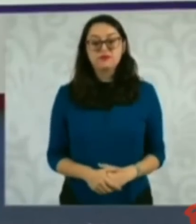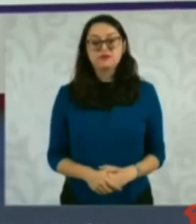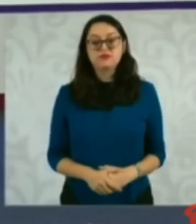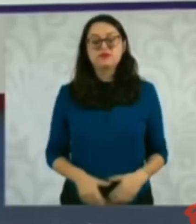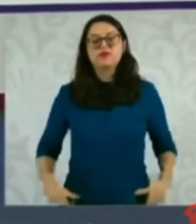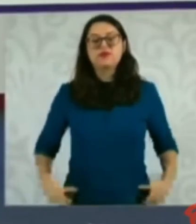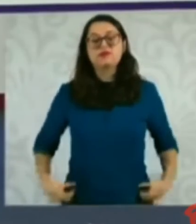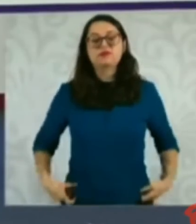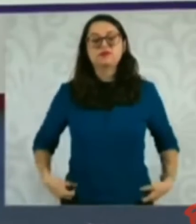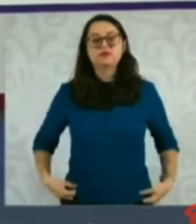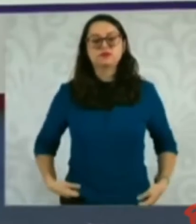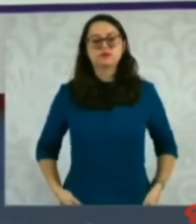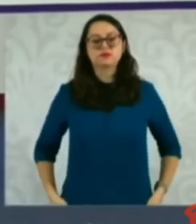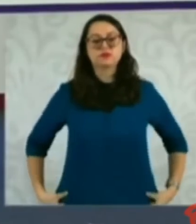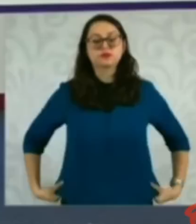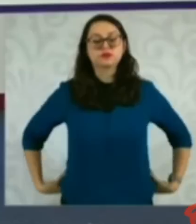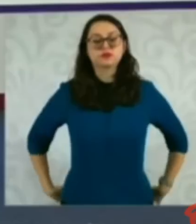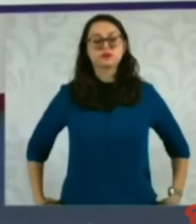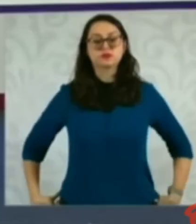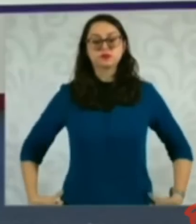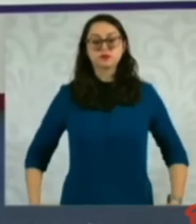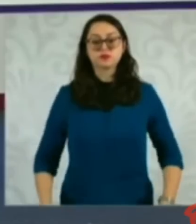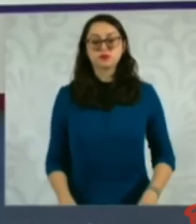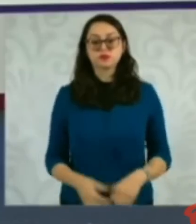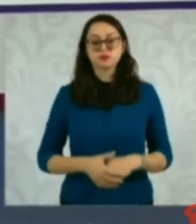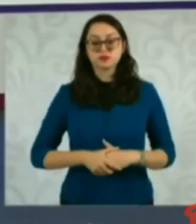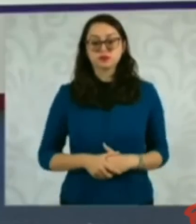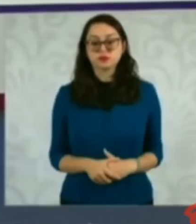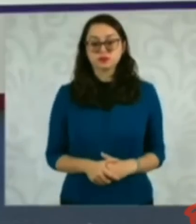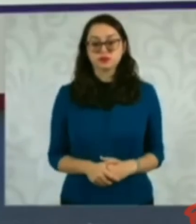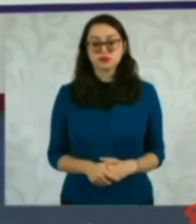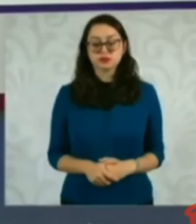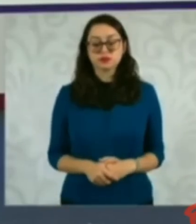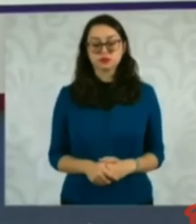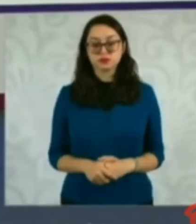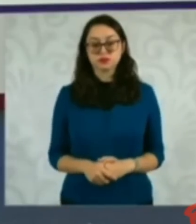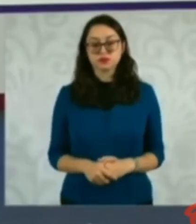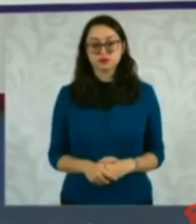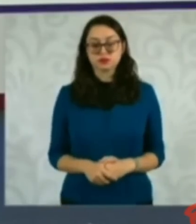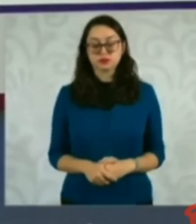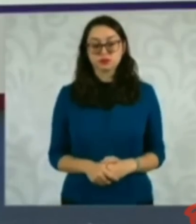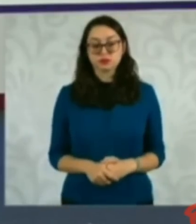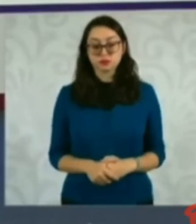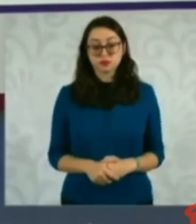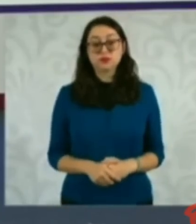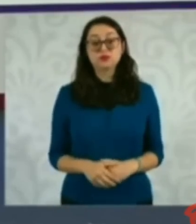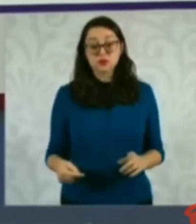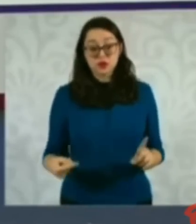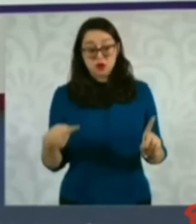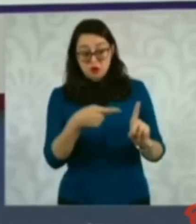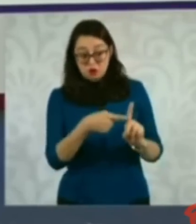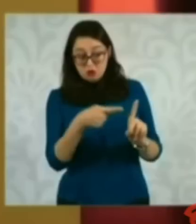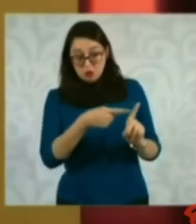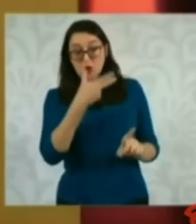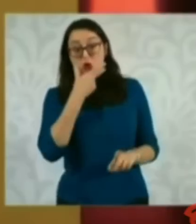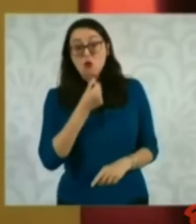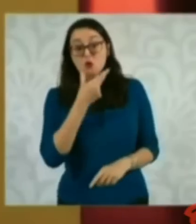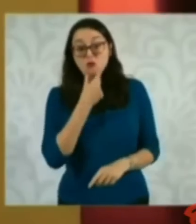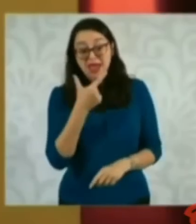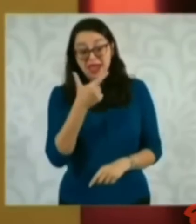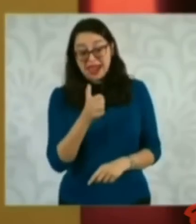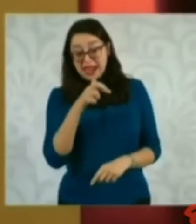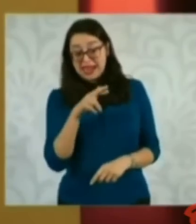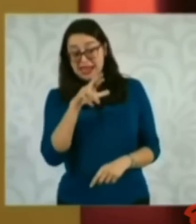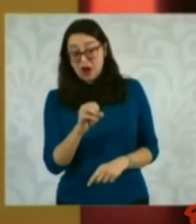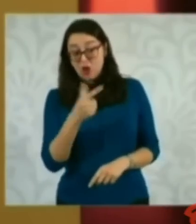la relación de fuerza, bueno, vamos a ver, se trataba del papel decisivo que desempeñaba Genaro García Luna, el responsable federal